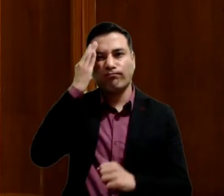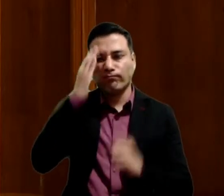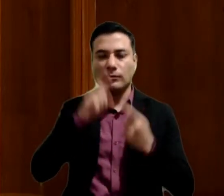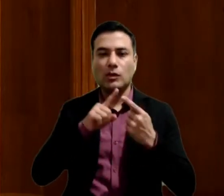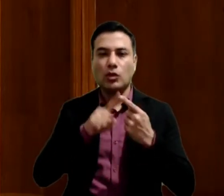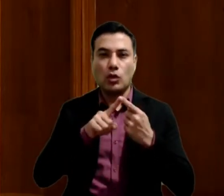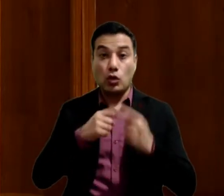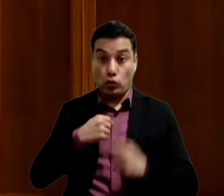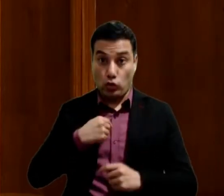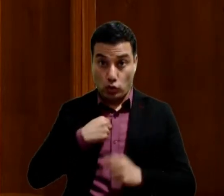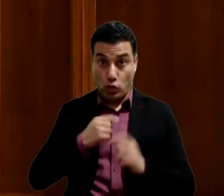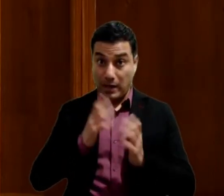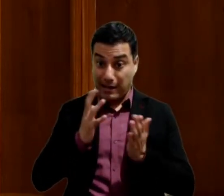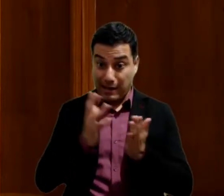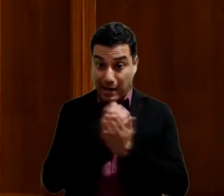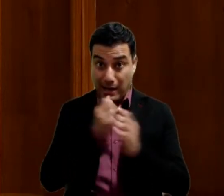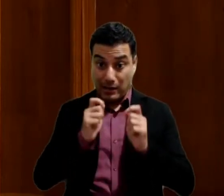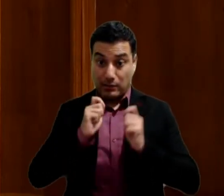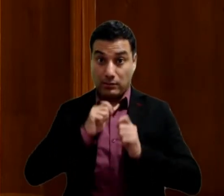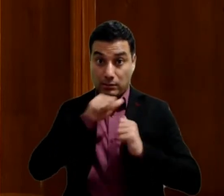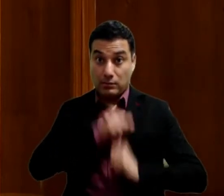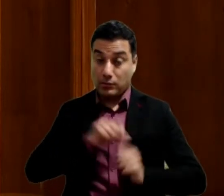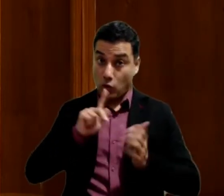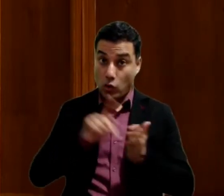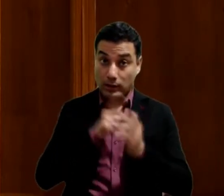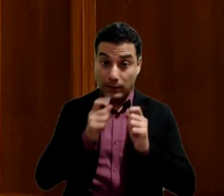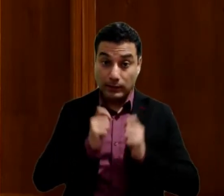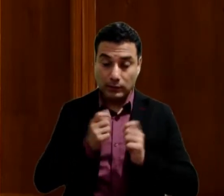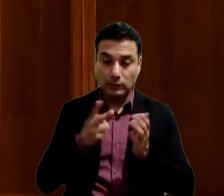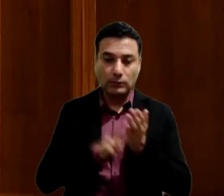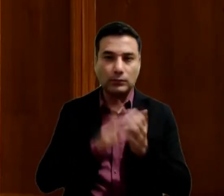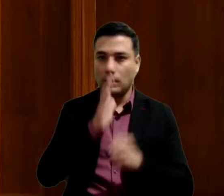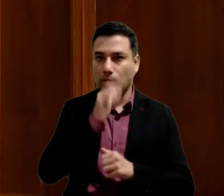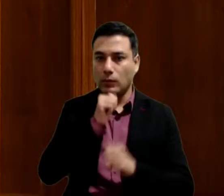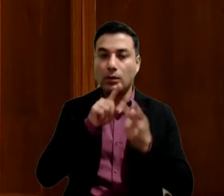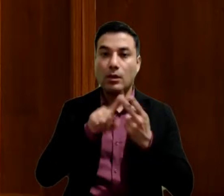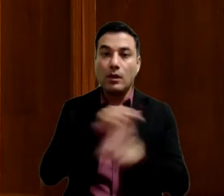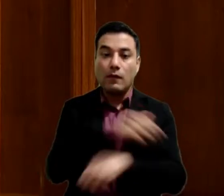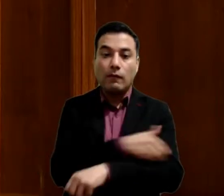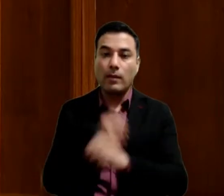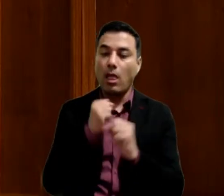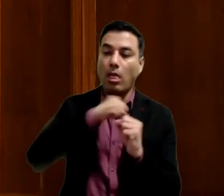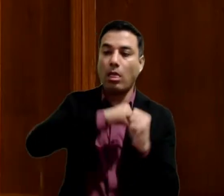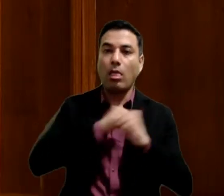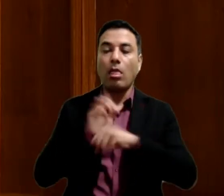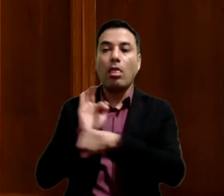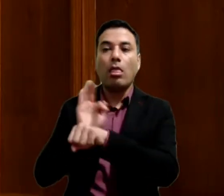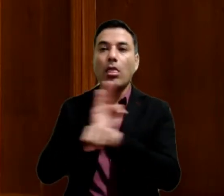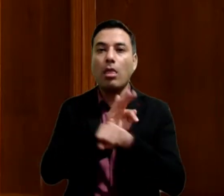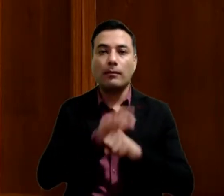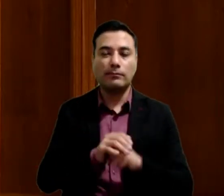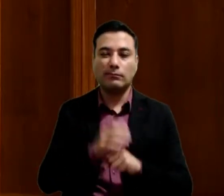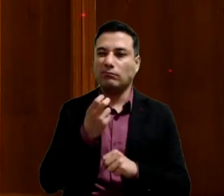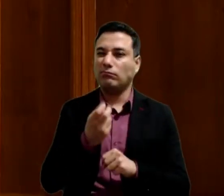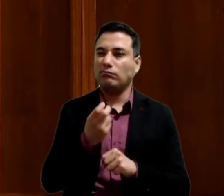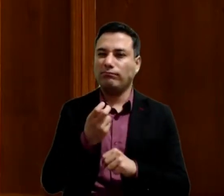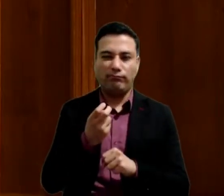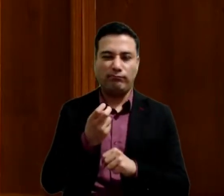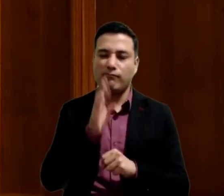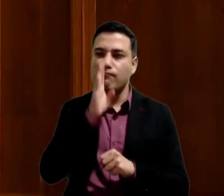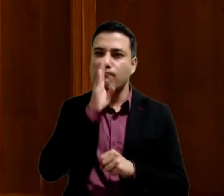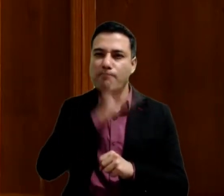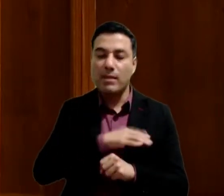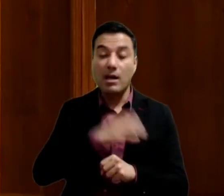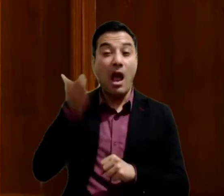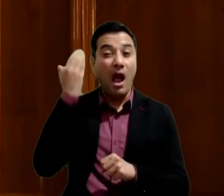y no nepotismo electoral es una victoria del pueblo sobre los vicios del pasado.